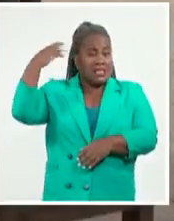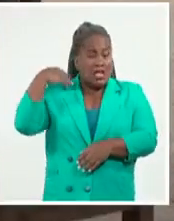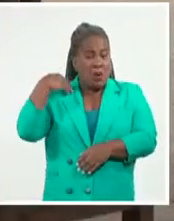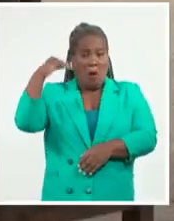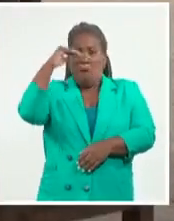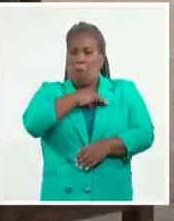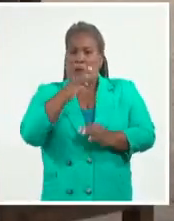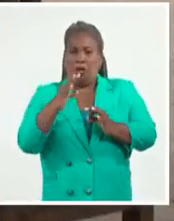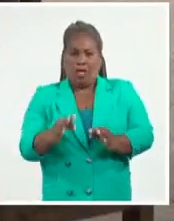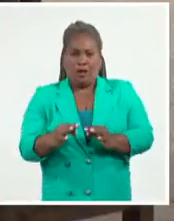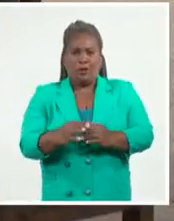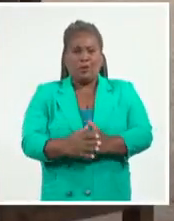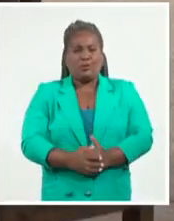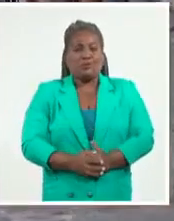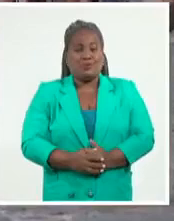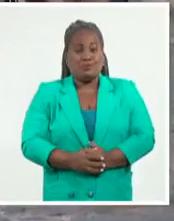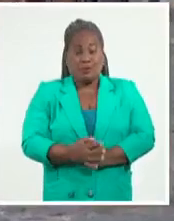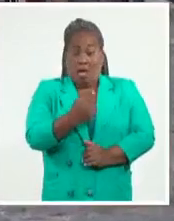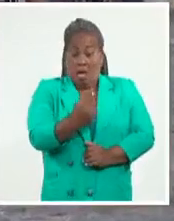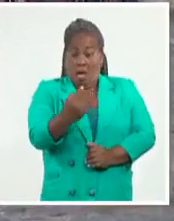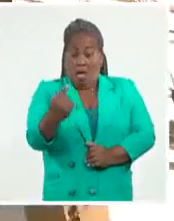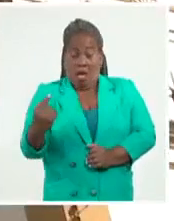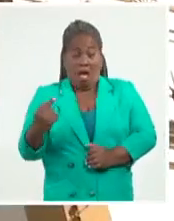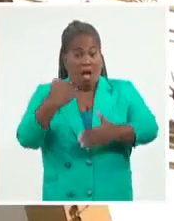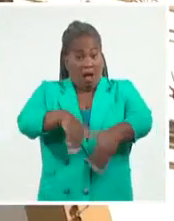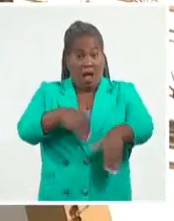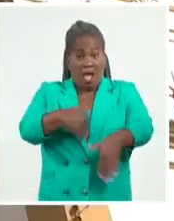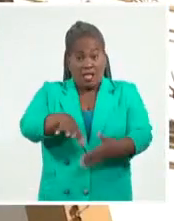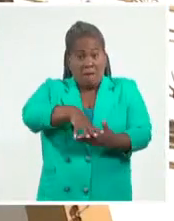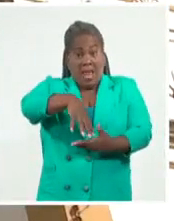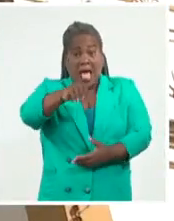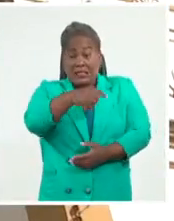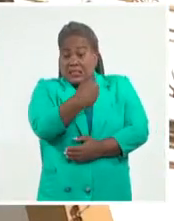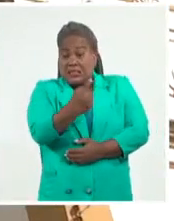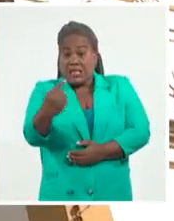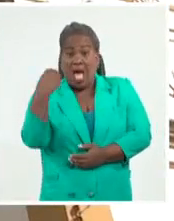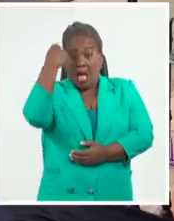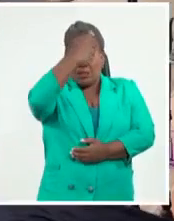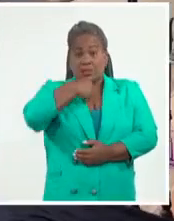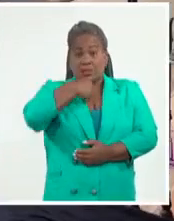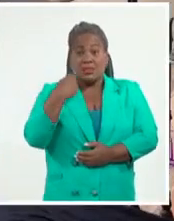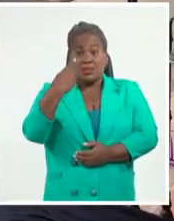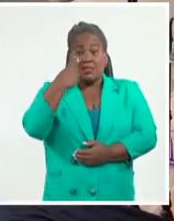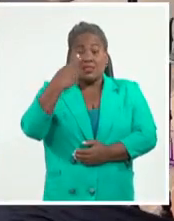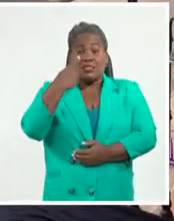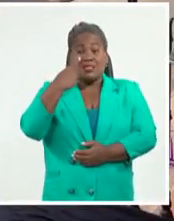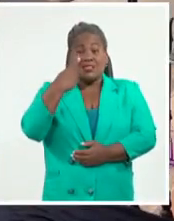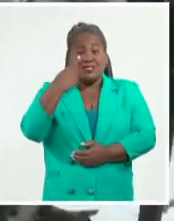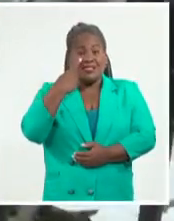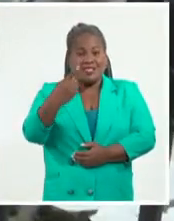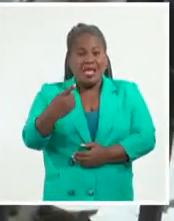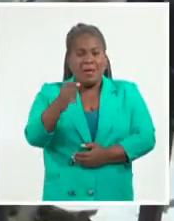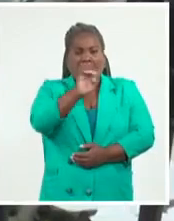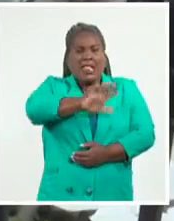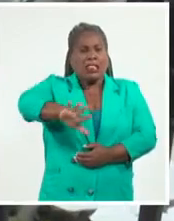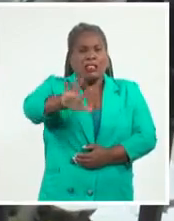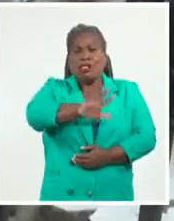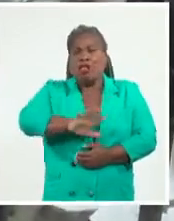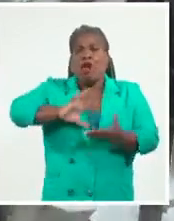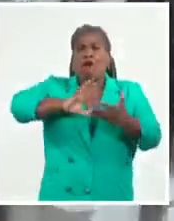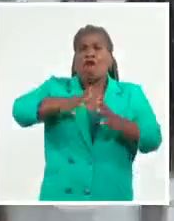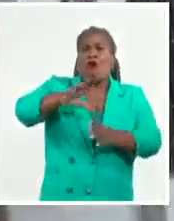y protege. En cada calle, cada plaza, cada rostro ha quedado plasmada la impronta de numerosos estilos y su